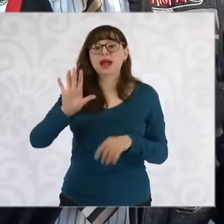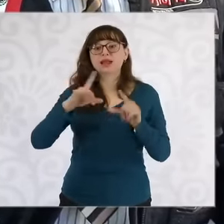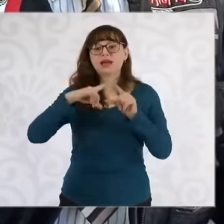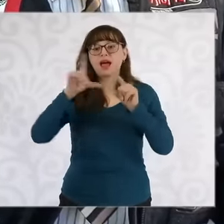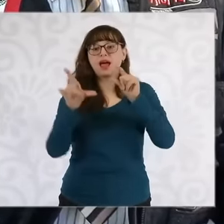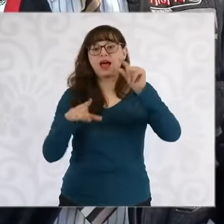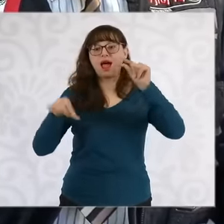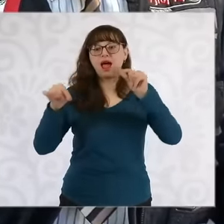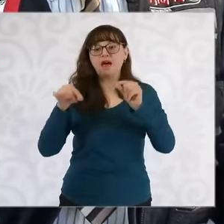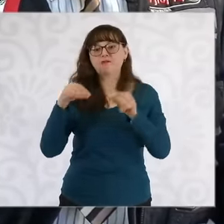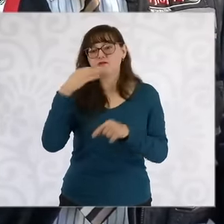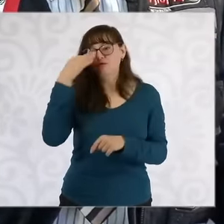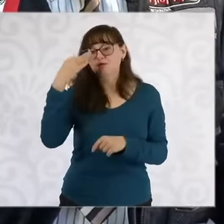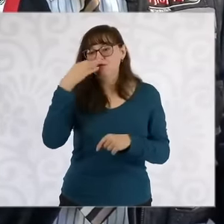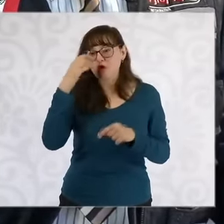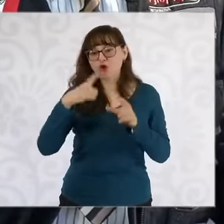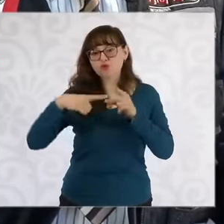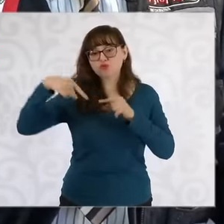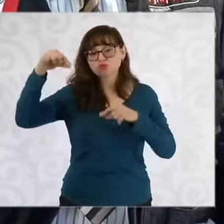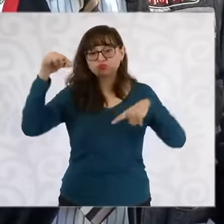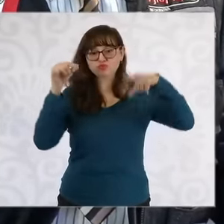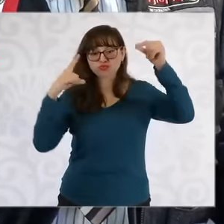y el tema era Tengo un sueño,